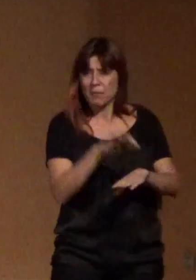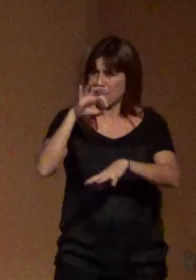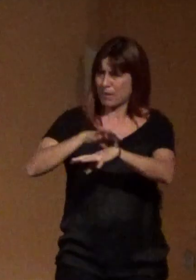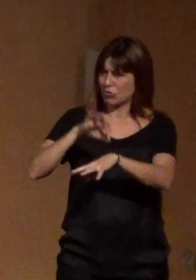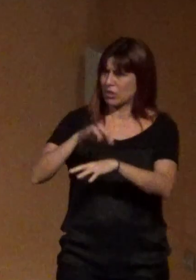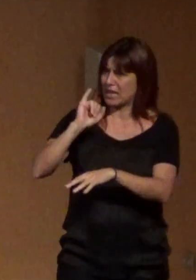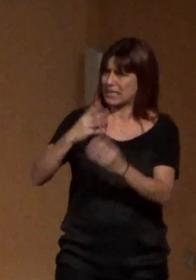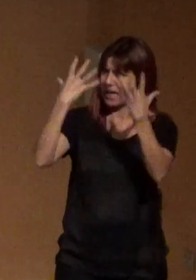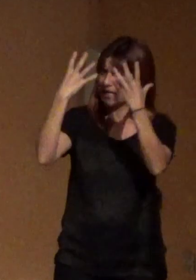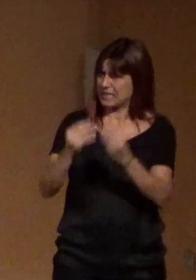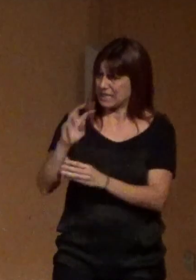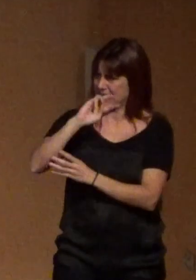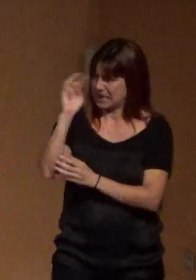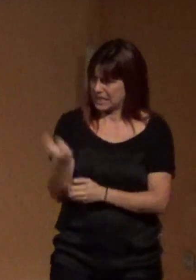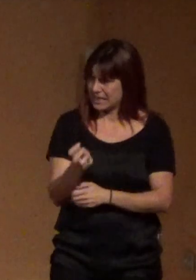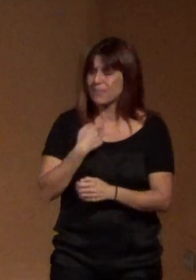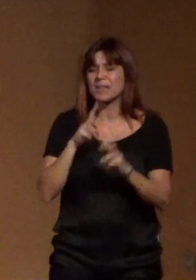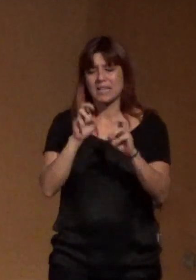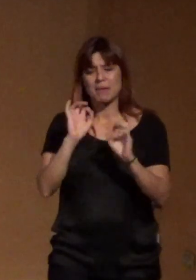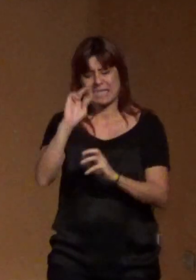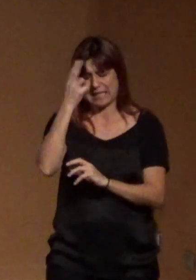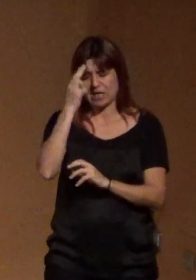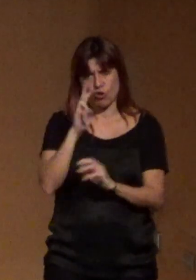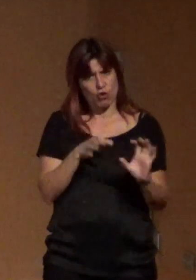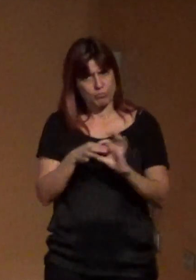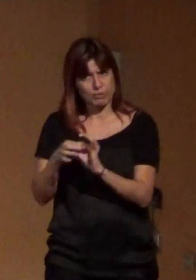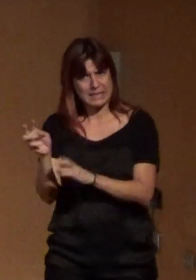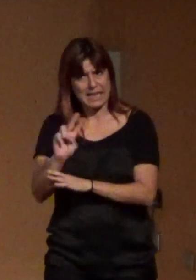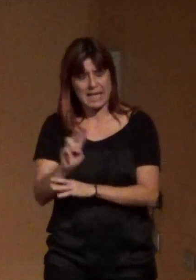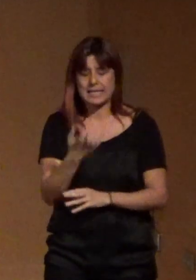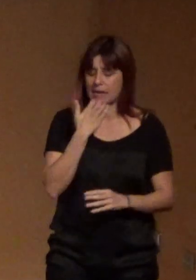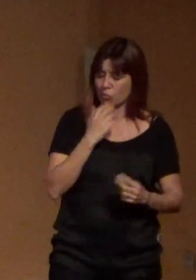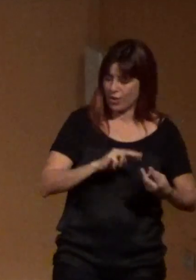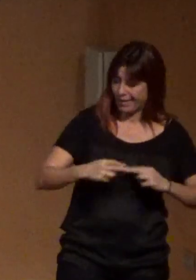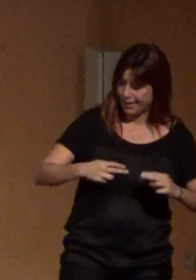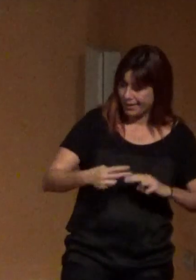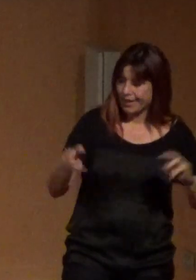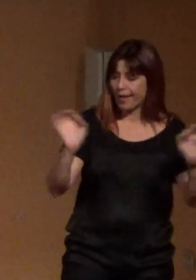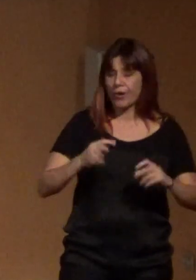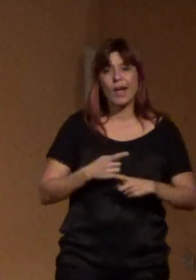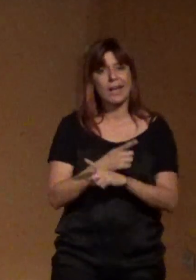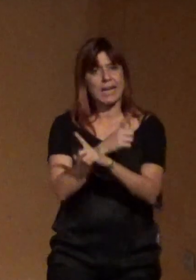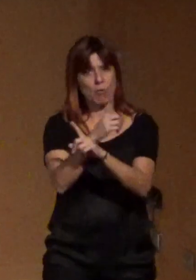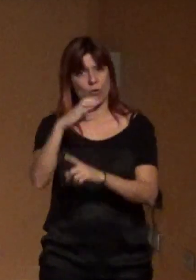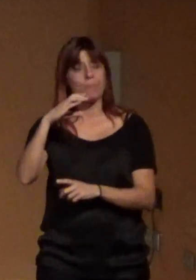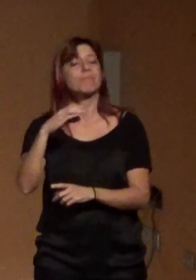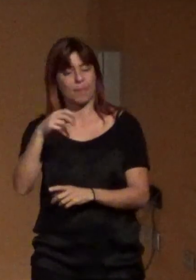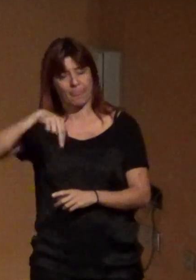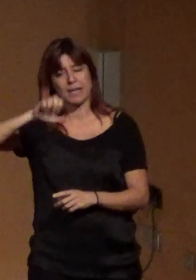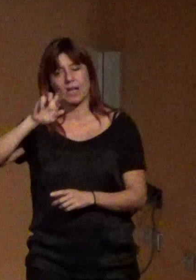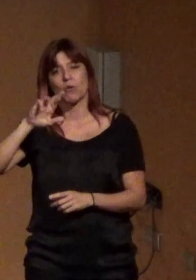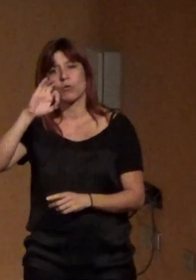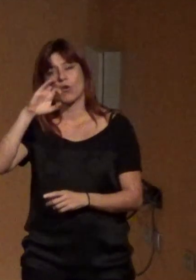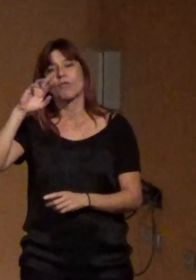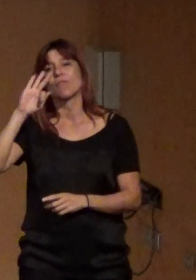poner en el sofá en relevancia los trastornos que tienen relación con el TDAH, genéticas, la fenilketonuria, la neurofibromatosis, insultos